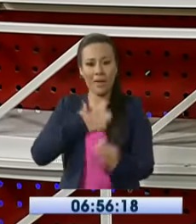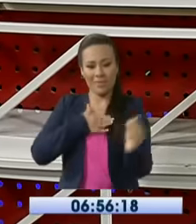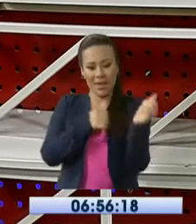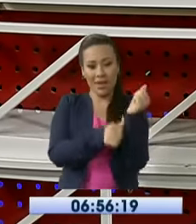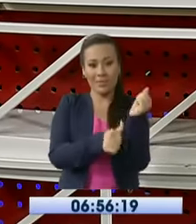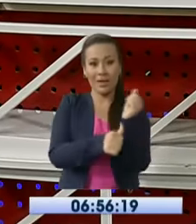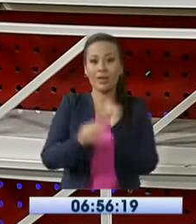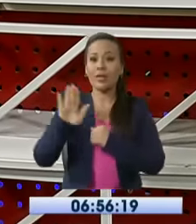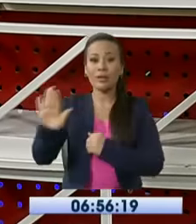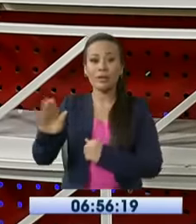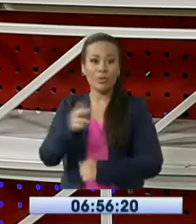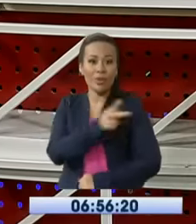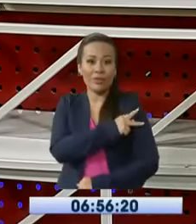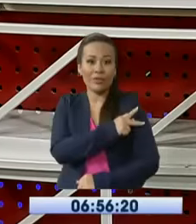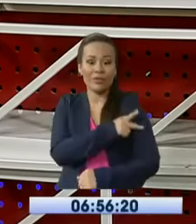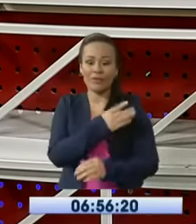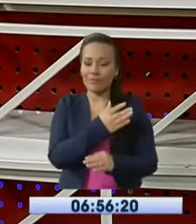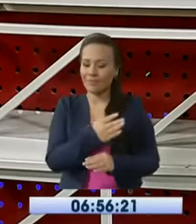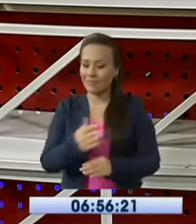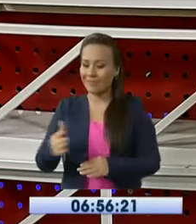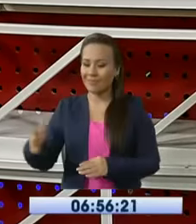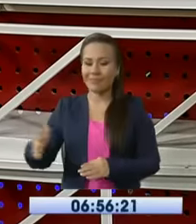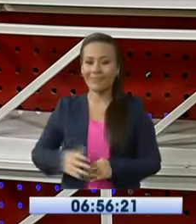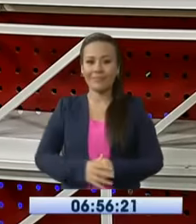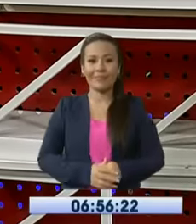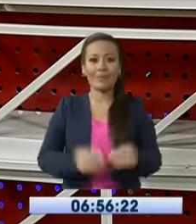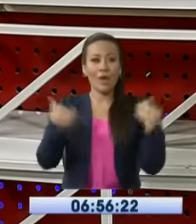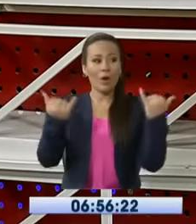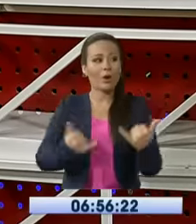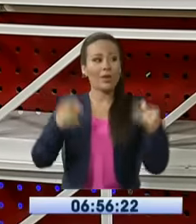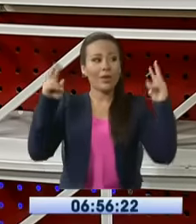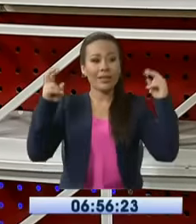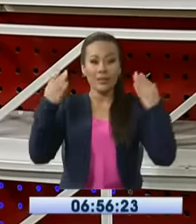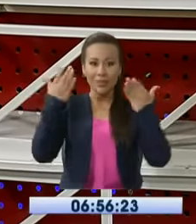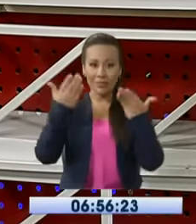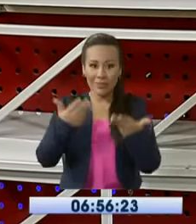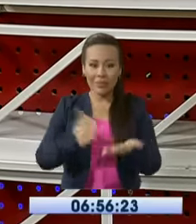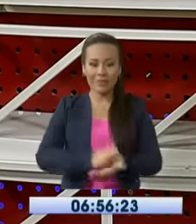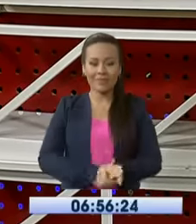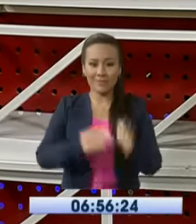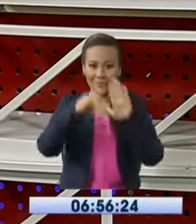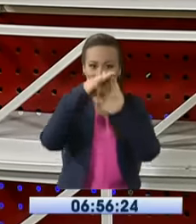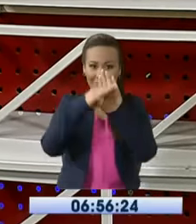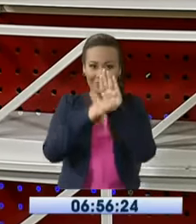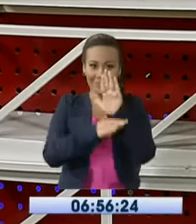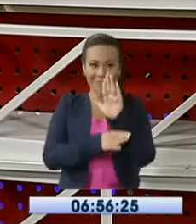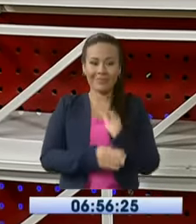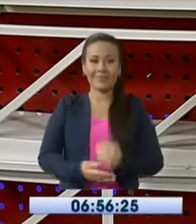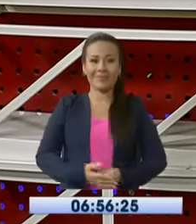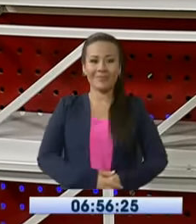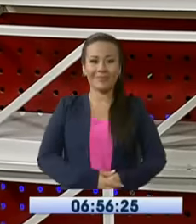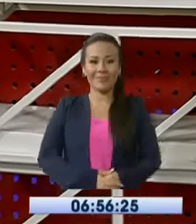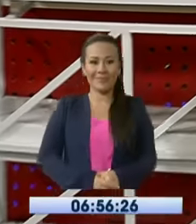educadoras de tradición. Bueno, ¿los titulares? Los titulares. Los titulares, señor productor.